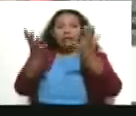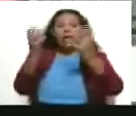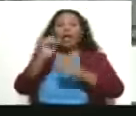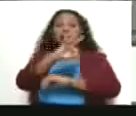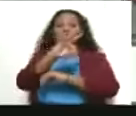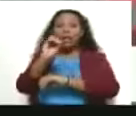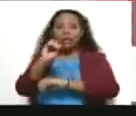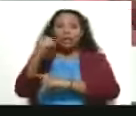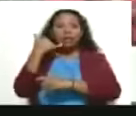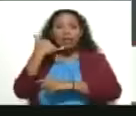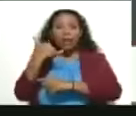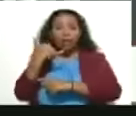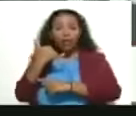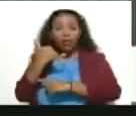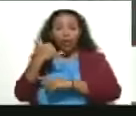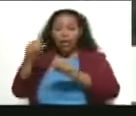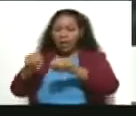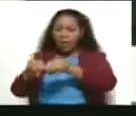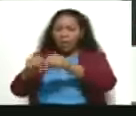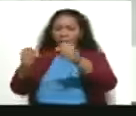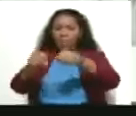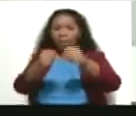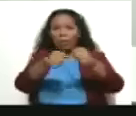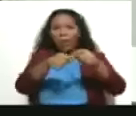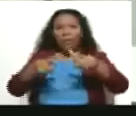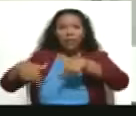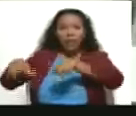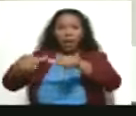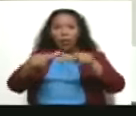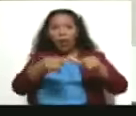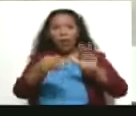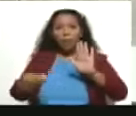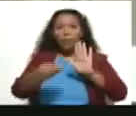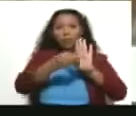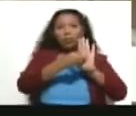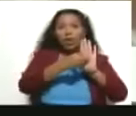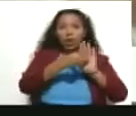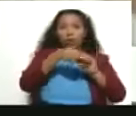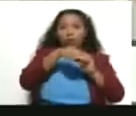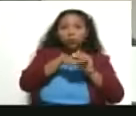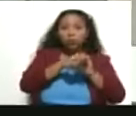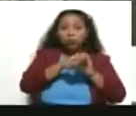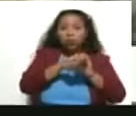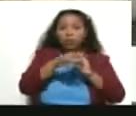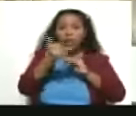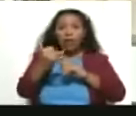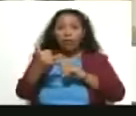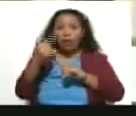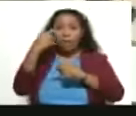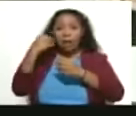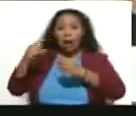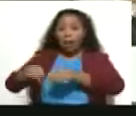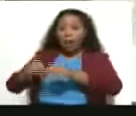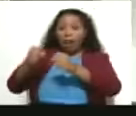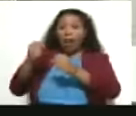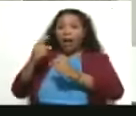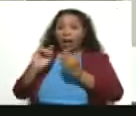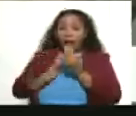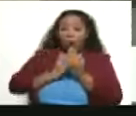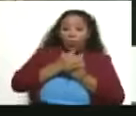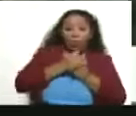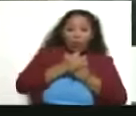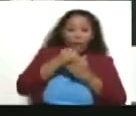también la destrucción de muchos sitios allí donde colocaron celulares para destruirlos. Sin embargo, hemos obtenido